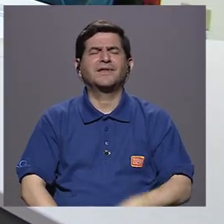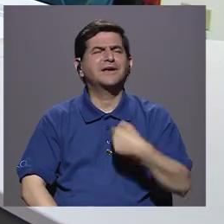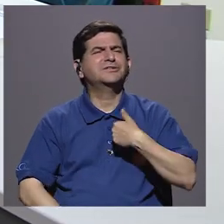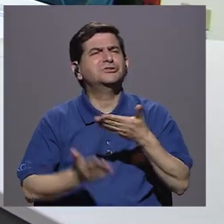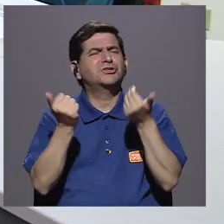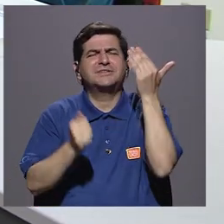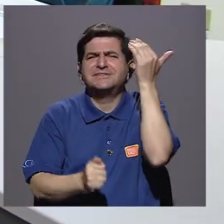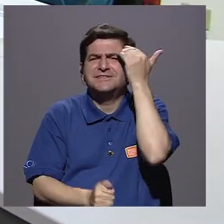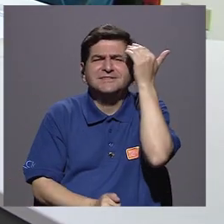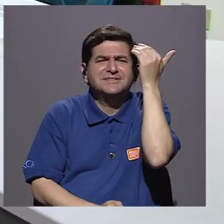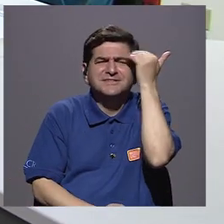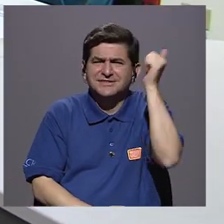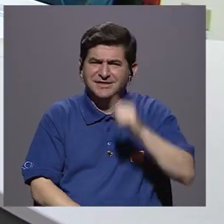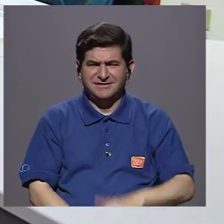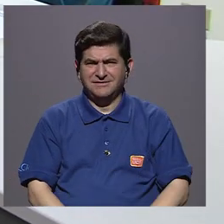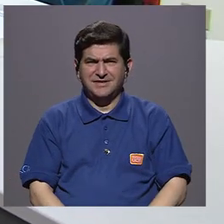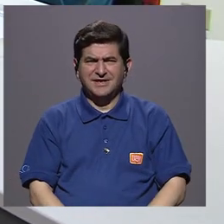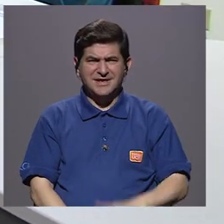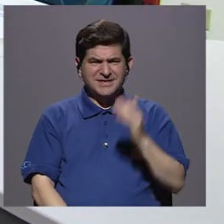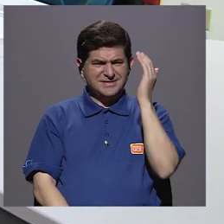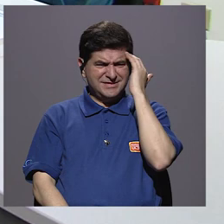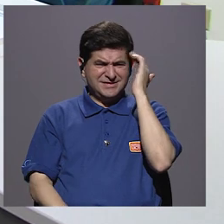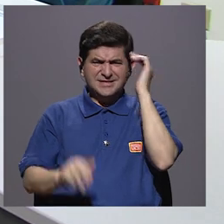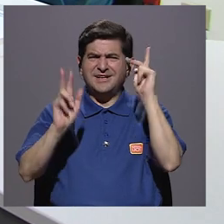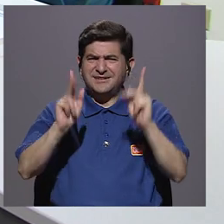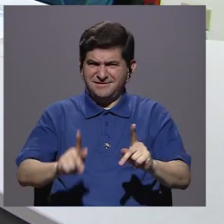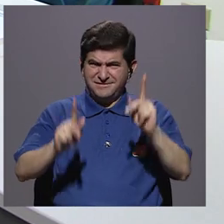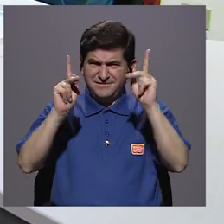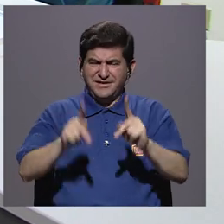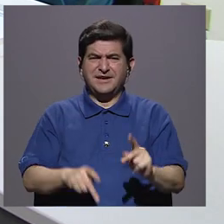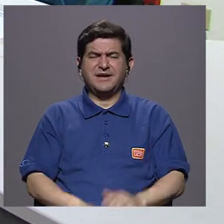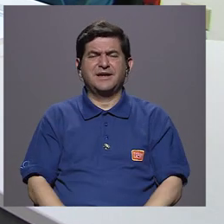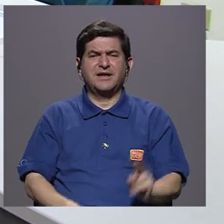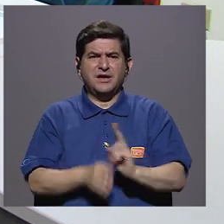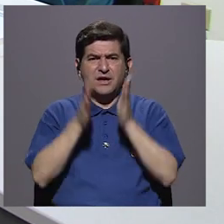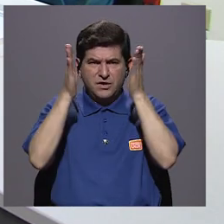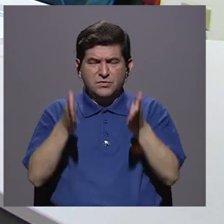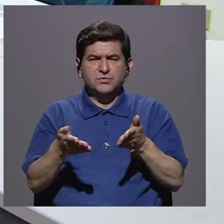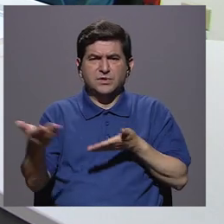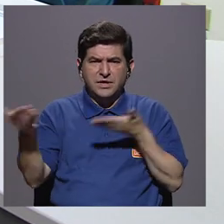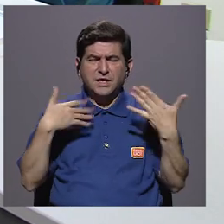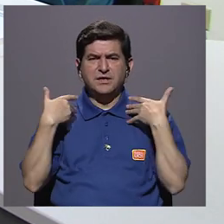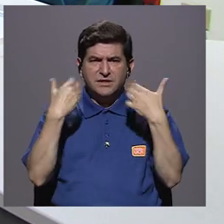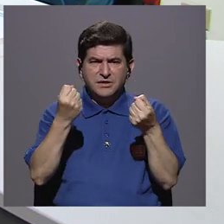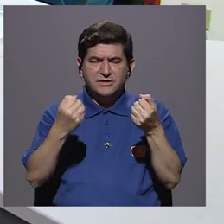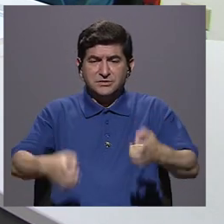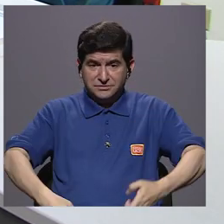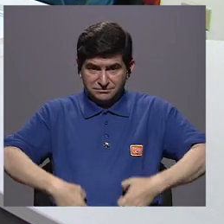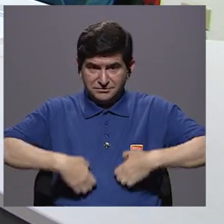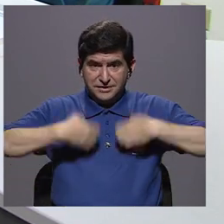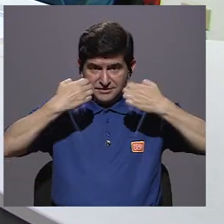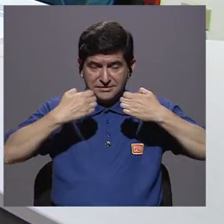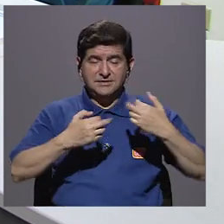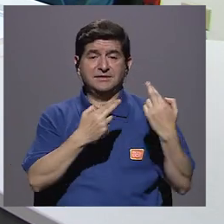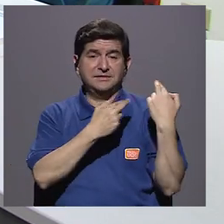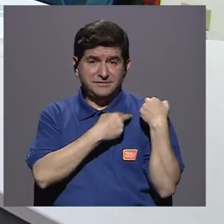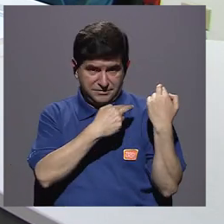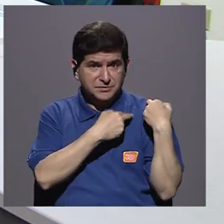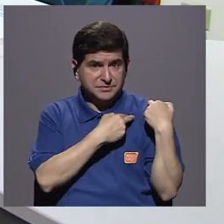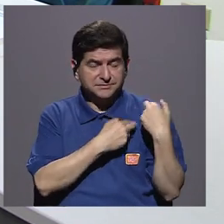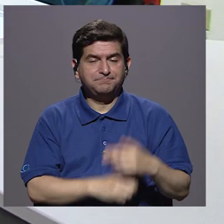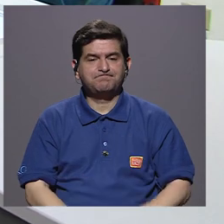Me gustaría saber primero qué tanto conocen las personas, los usuarios de los servicios de salud acerca de los